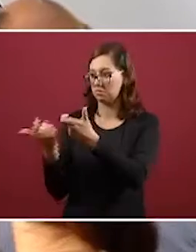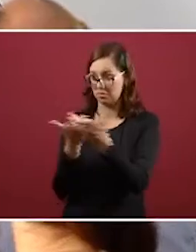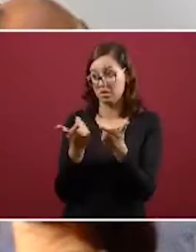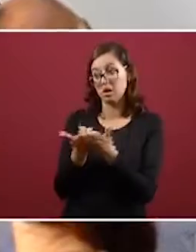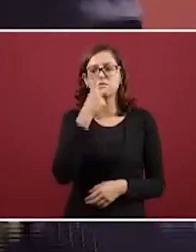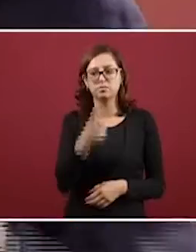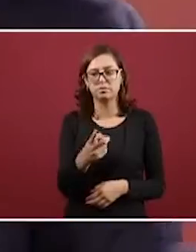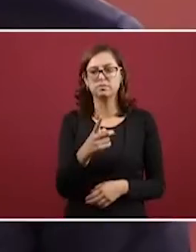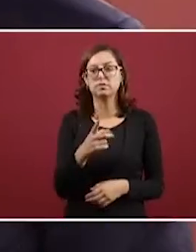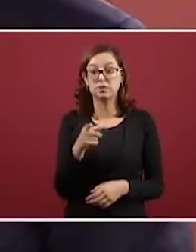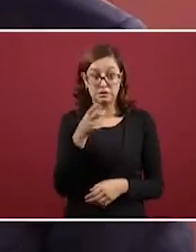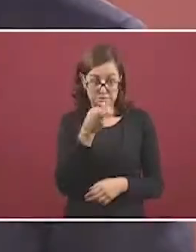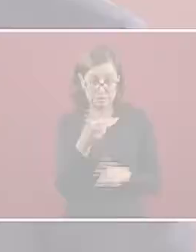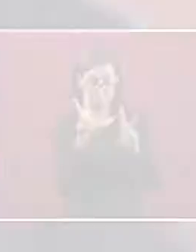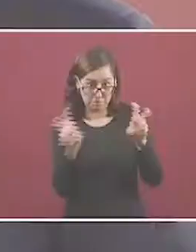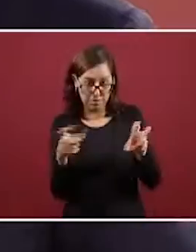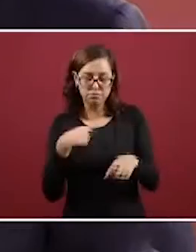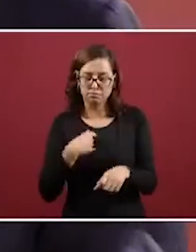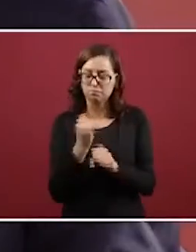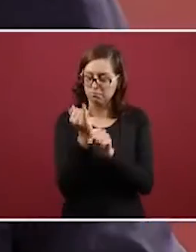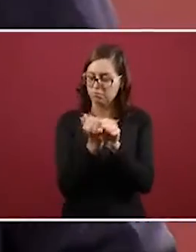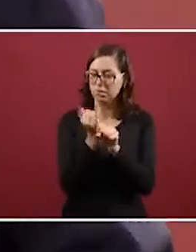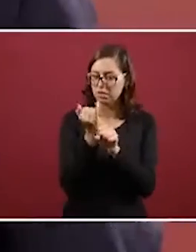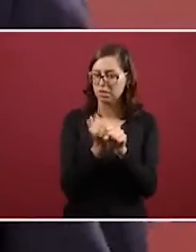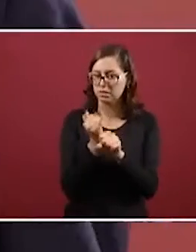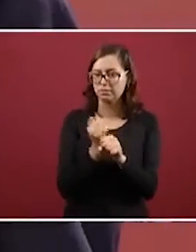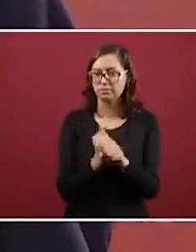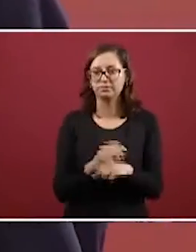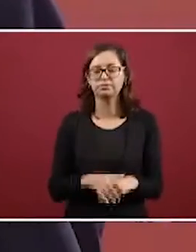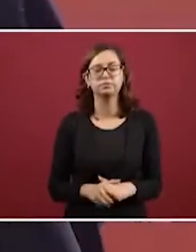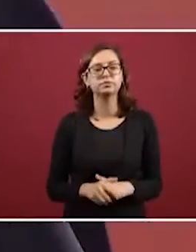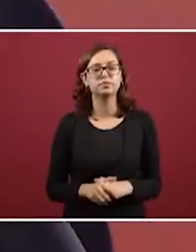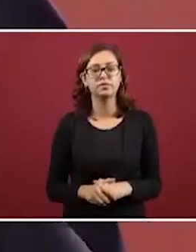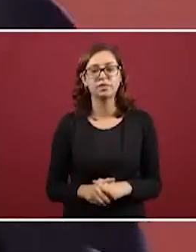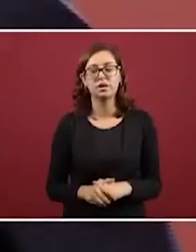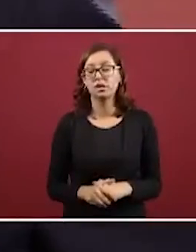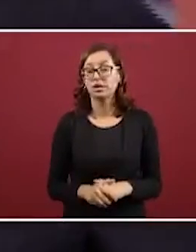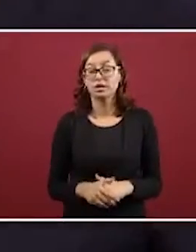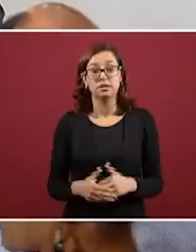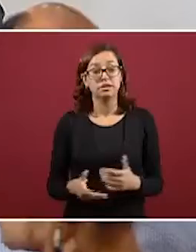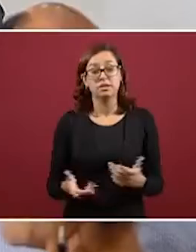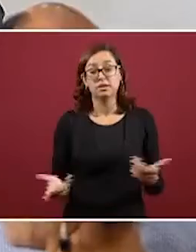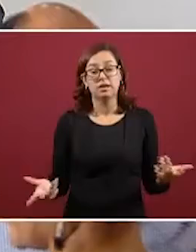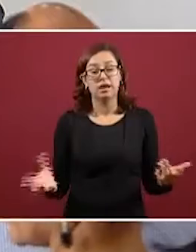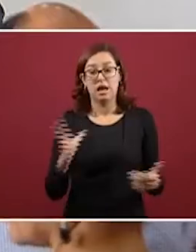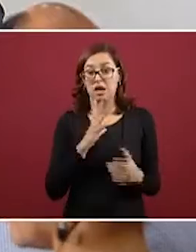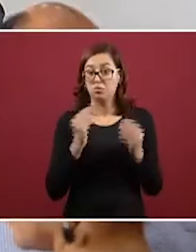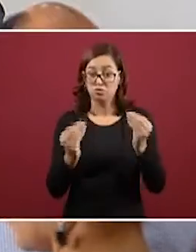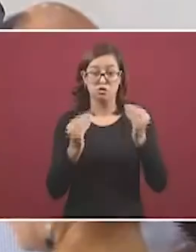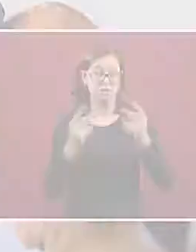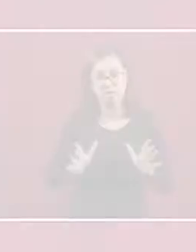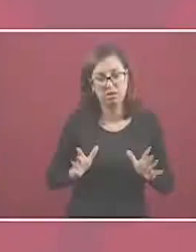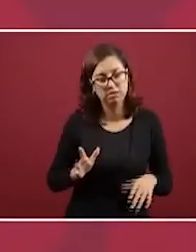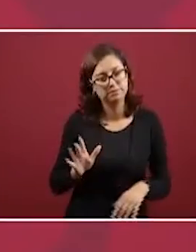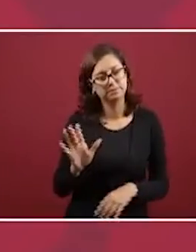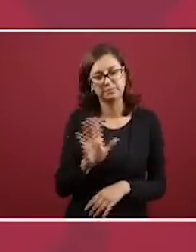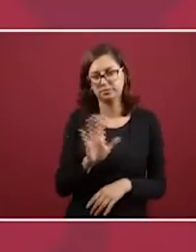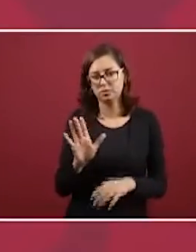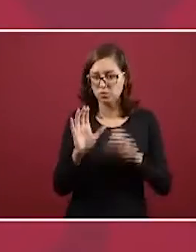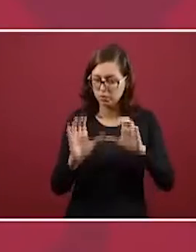dijo que investigará al respecto muchas este track alas